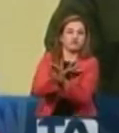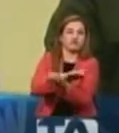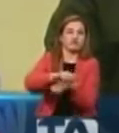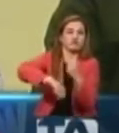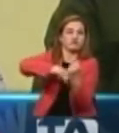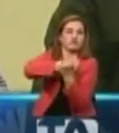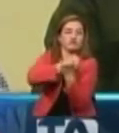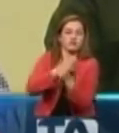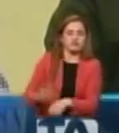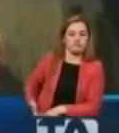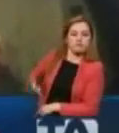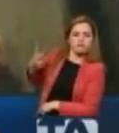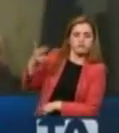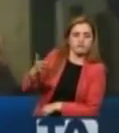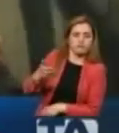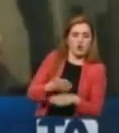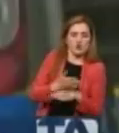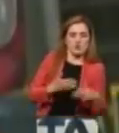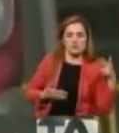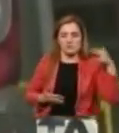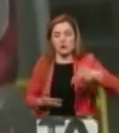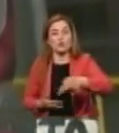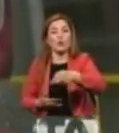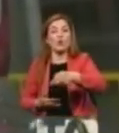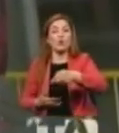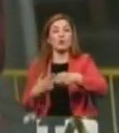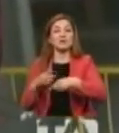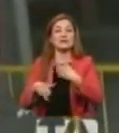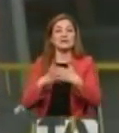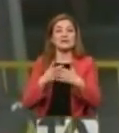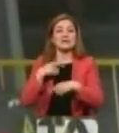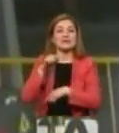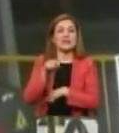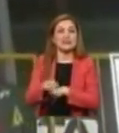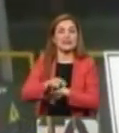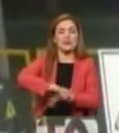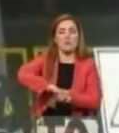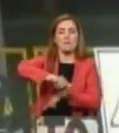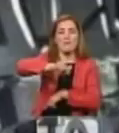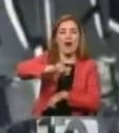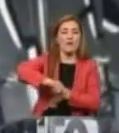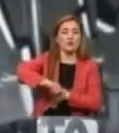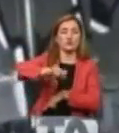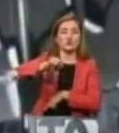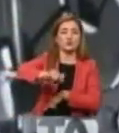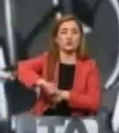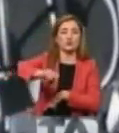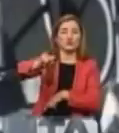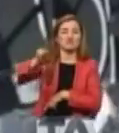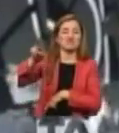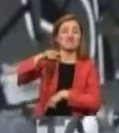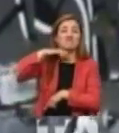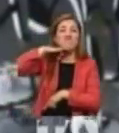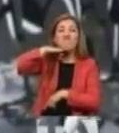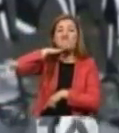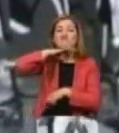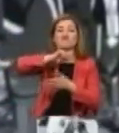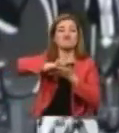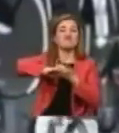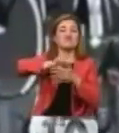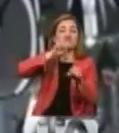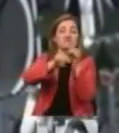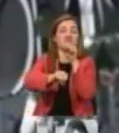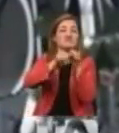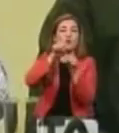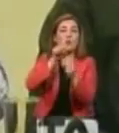fuego, cuchillos. Los agresores solo lograron llenar de manchones o mal llamados grafitis a uno de los